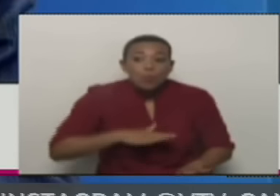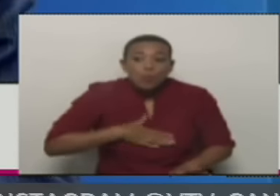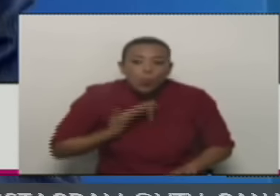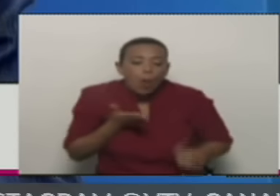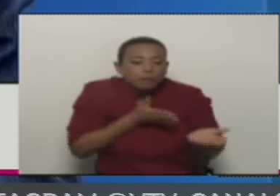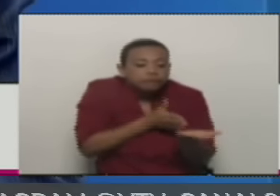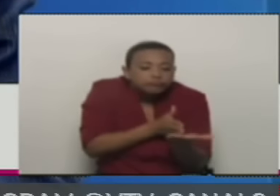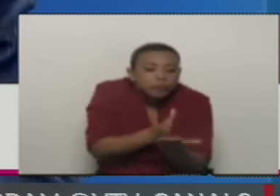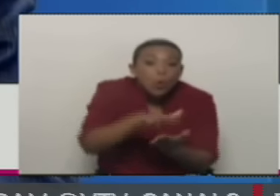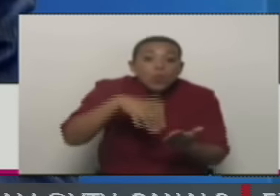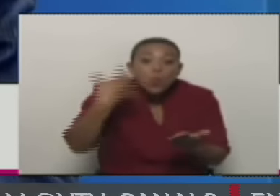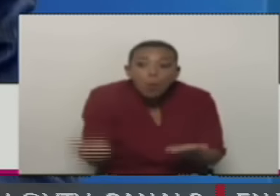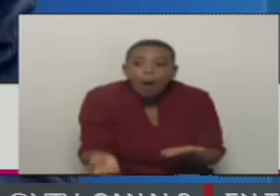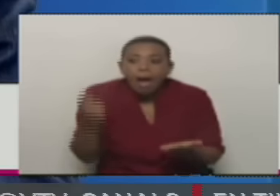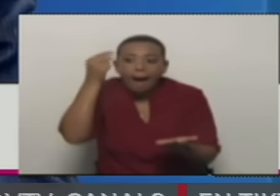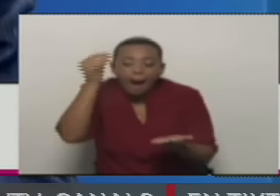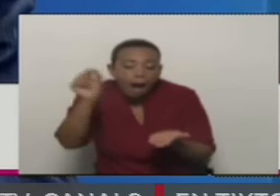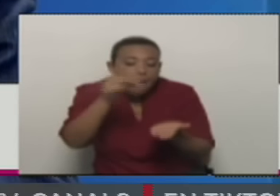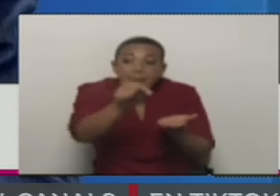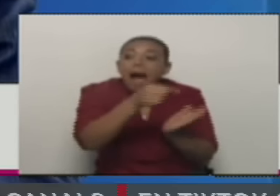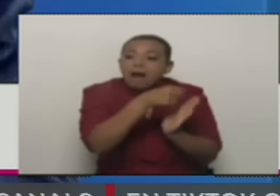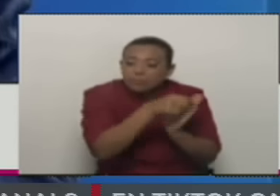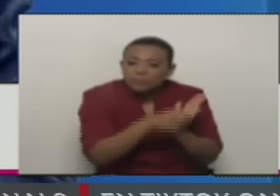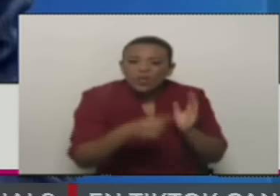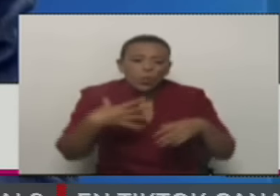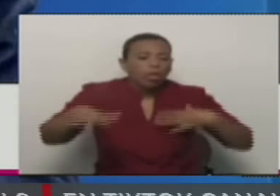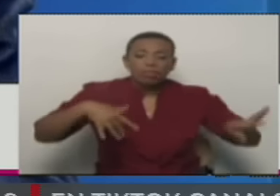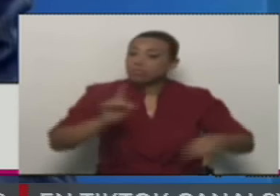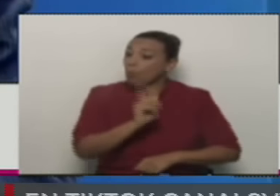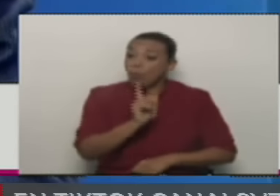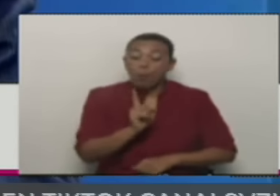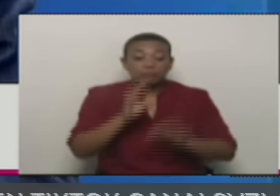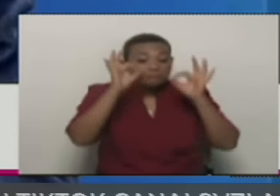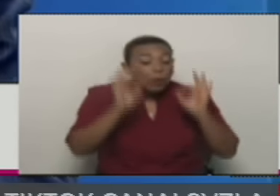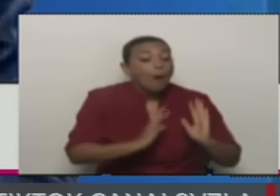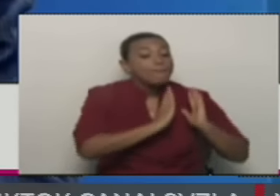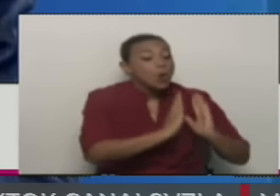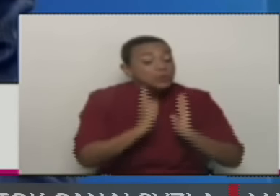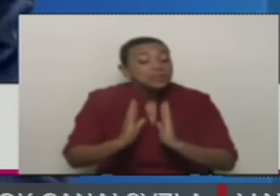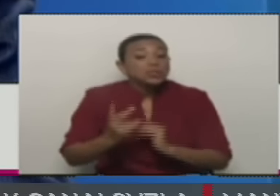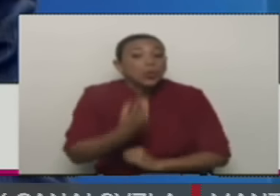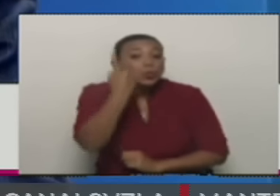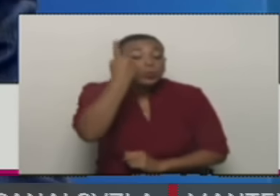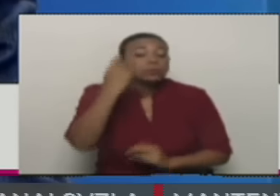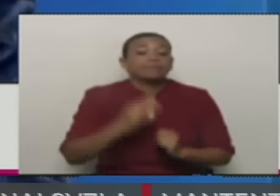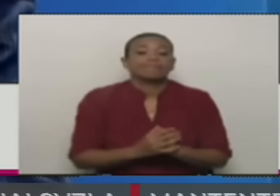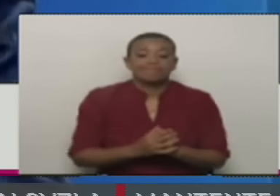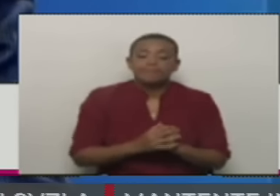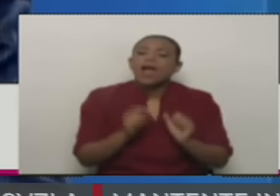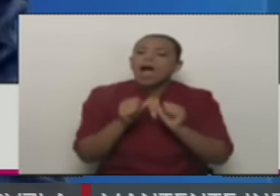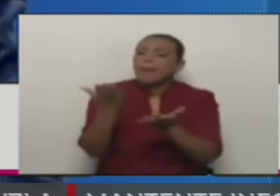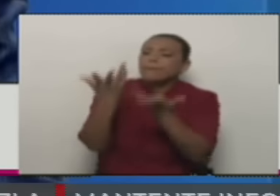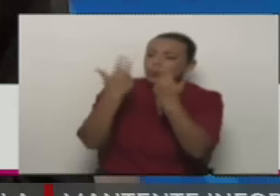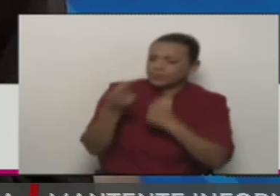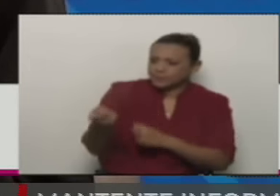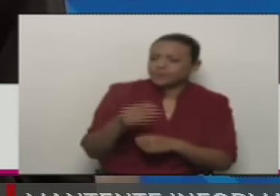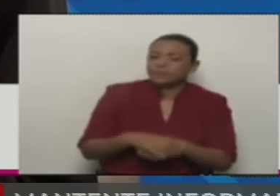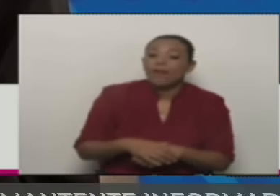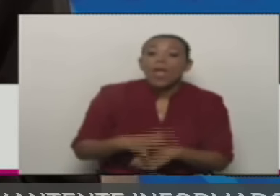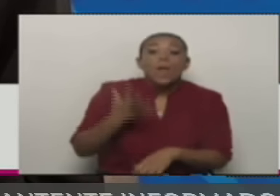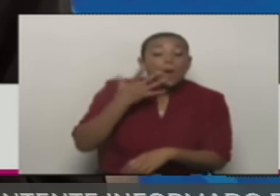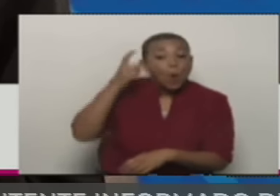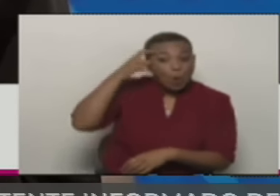canalizar cuántas cosas que salen. Esto solo se hace aquí. Esto es un proceso único. Continúa. Correcto, presidente. Y por